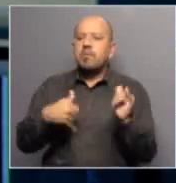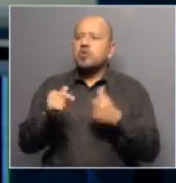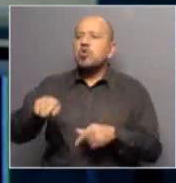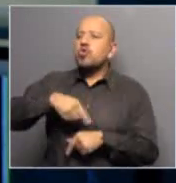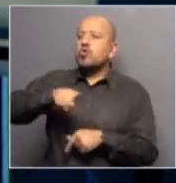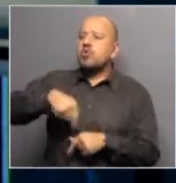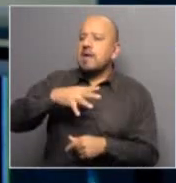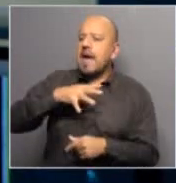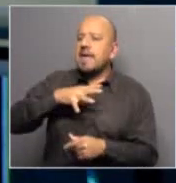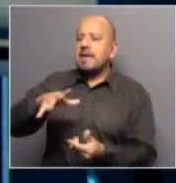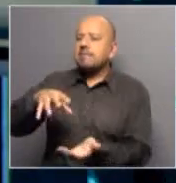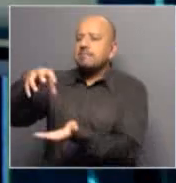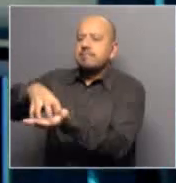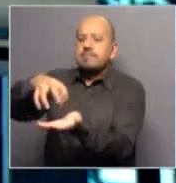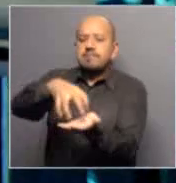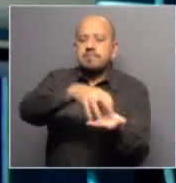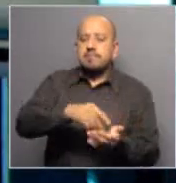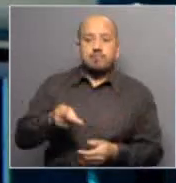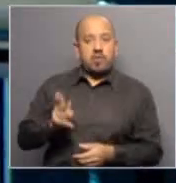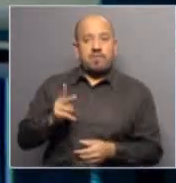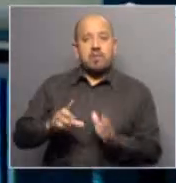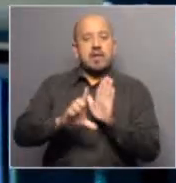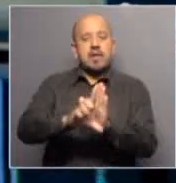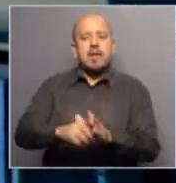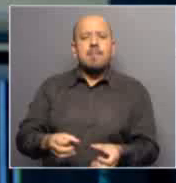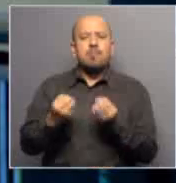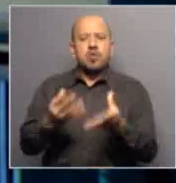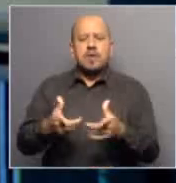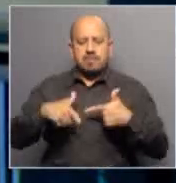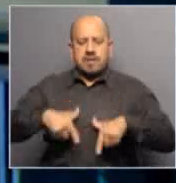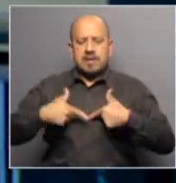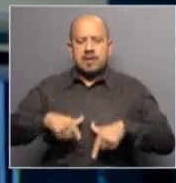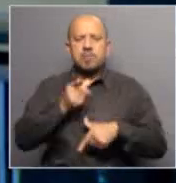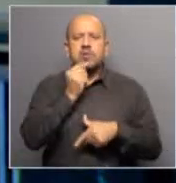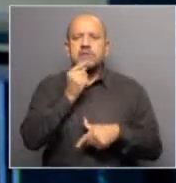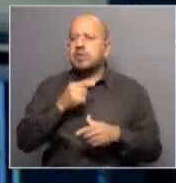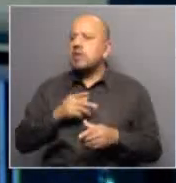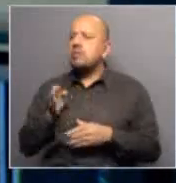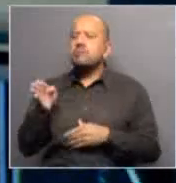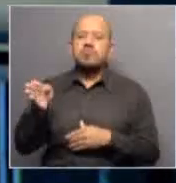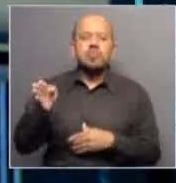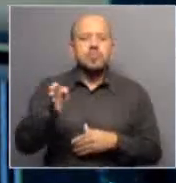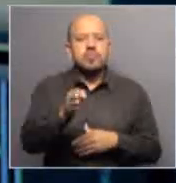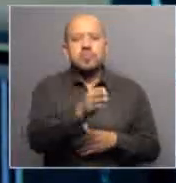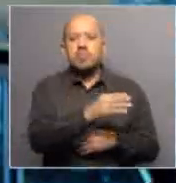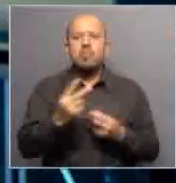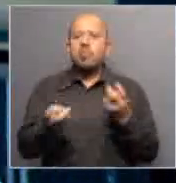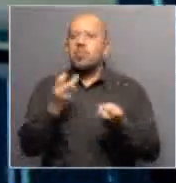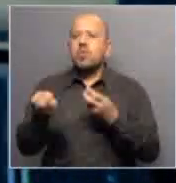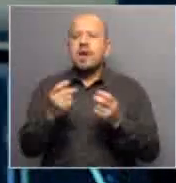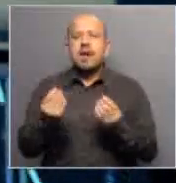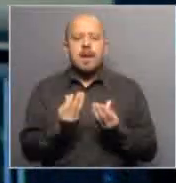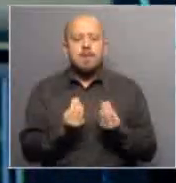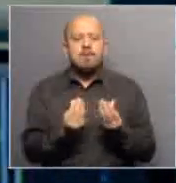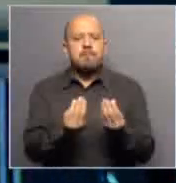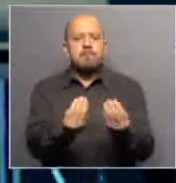plantaciones registradas, cosa que prohíbe la ley. ¿Por qué el Ministerio del Interior persigue el autocultivo en pequeña escala? ¿Qué tiene que ver esto